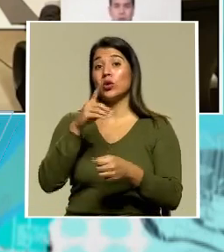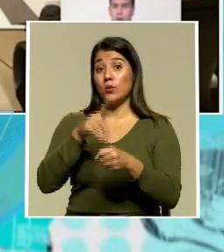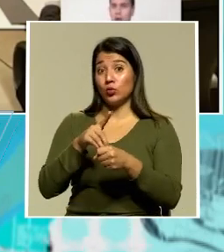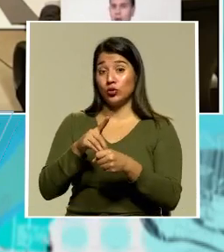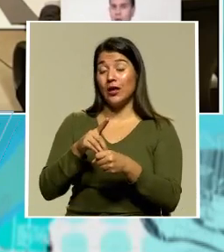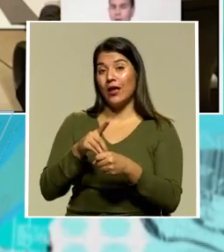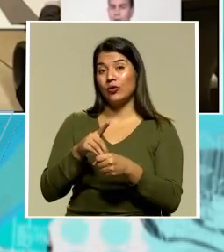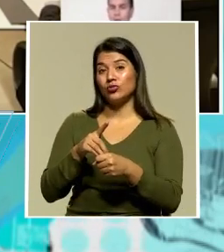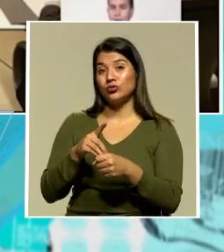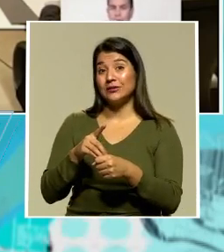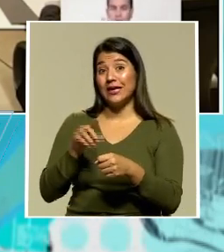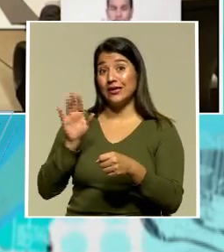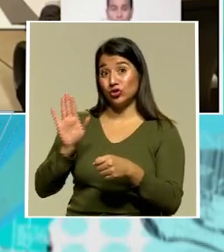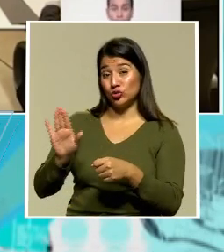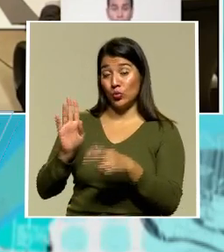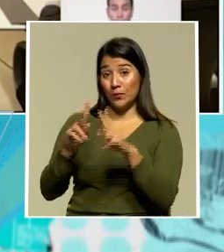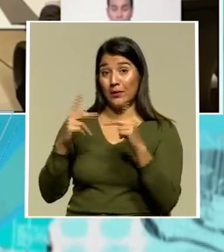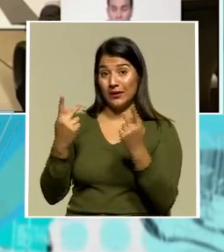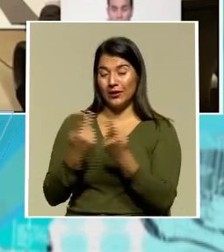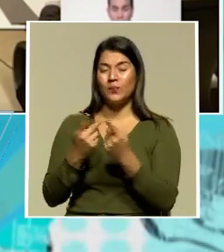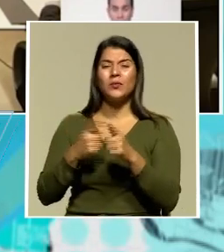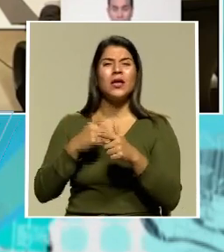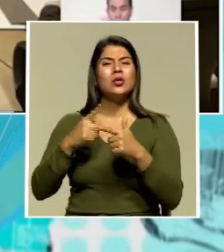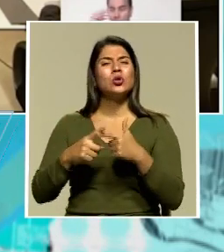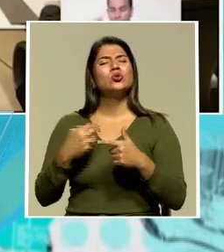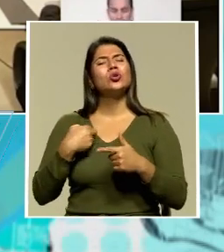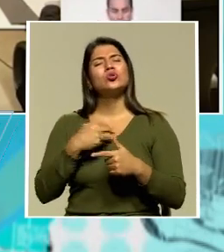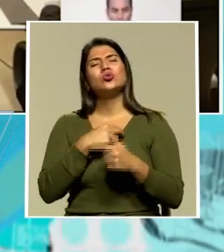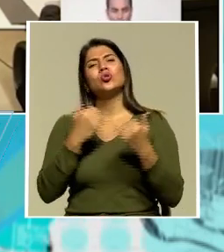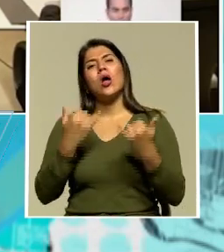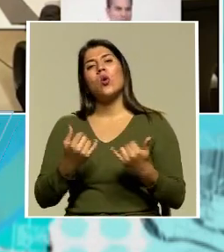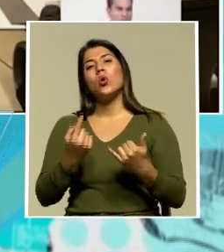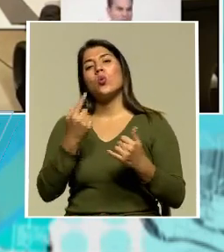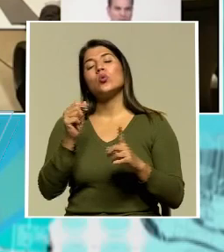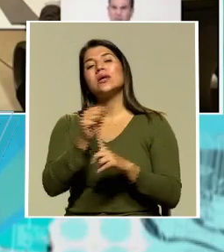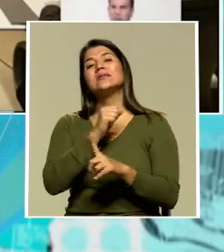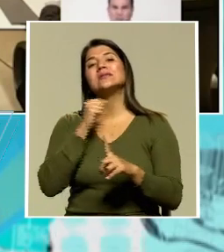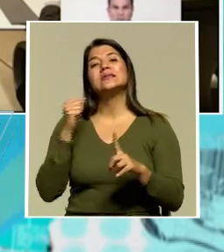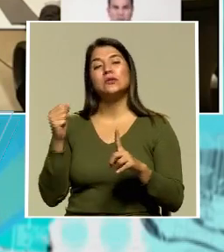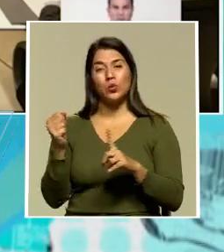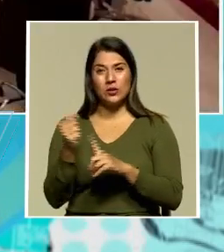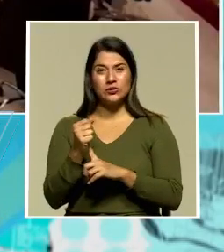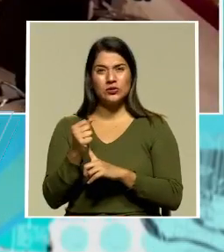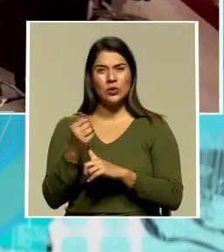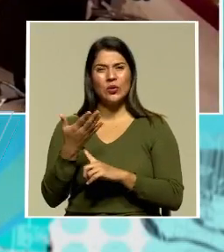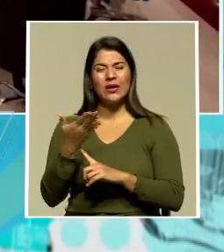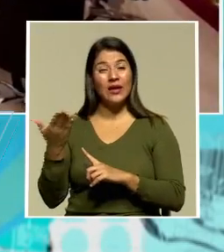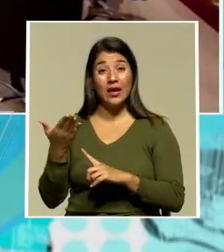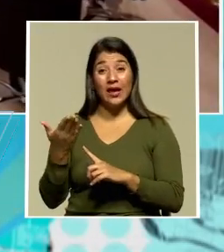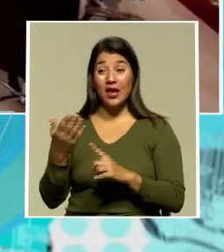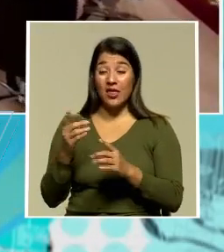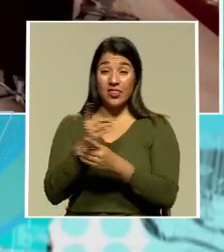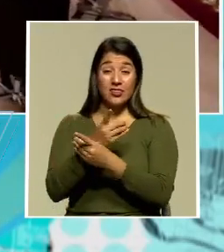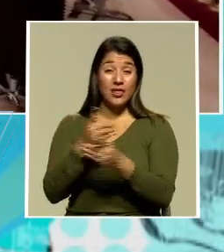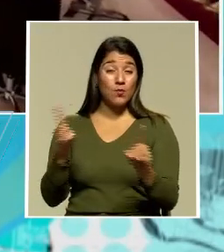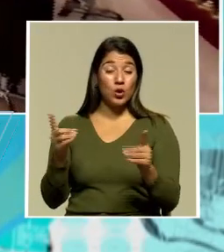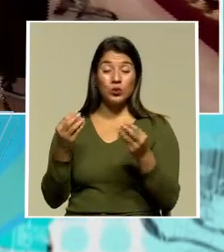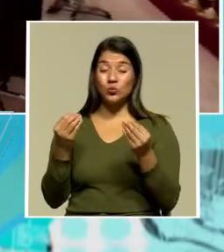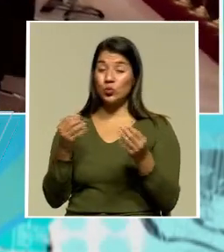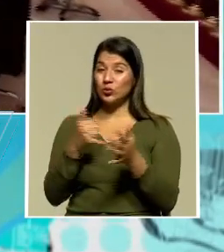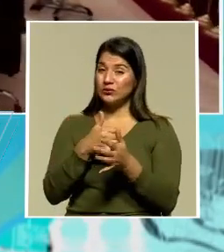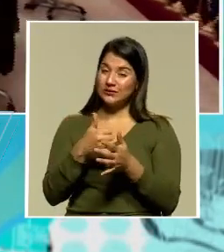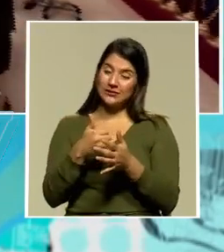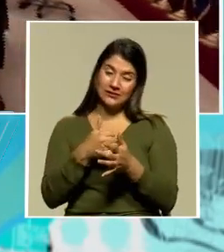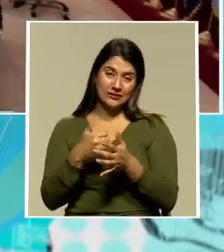Nayib Bukele. Estamos entonces en un escenario en el que nuestra débil democracia ahora está aún